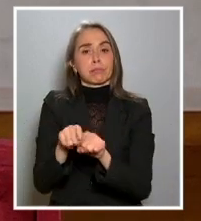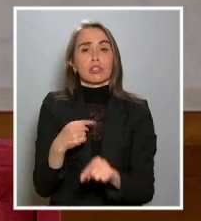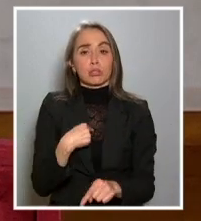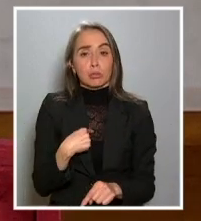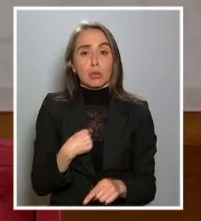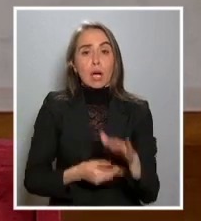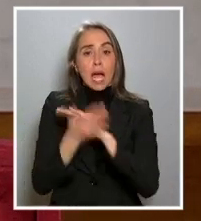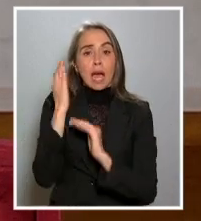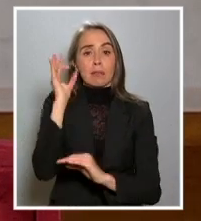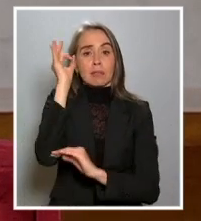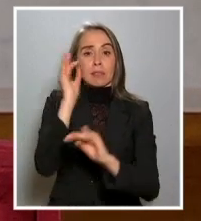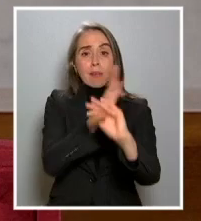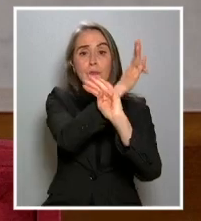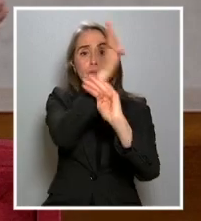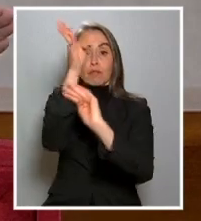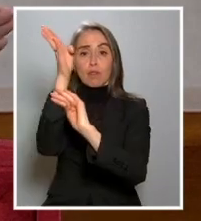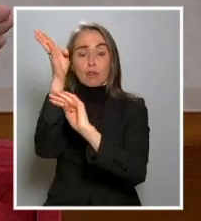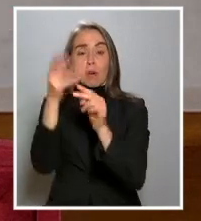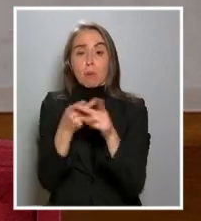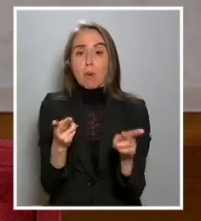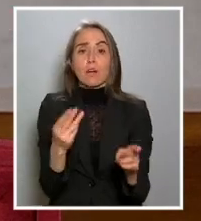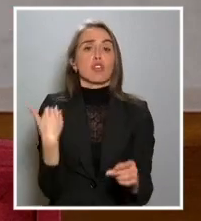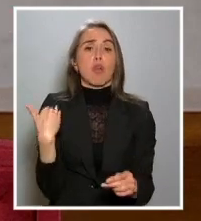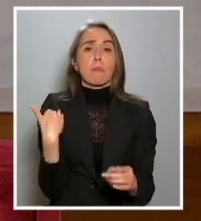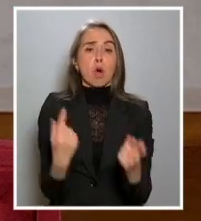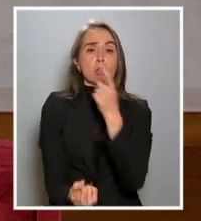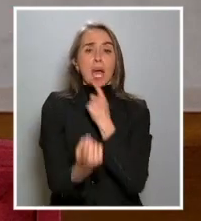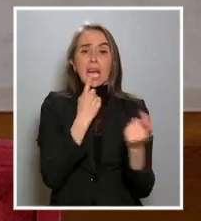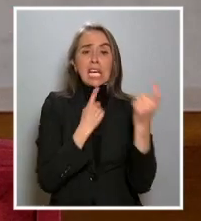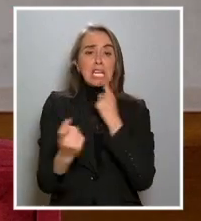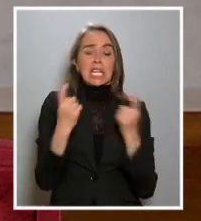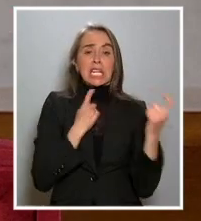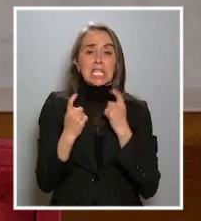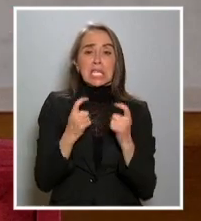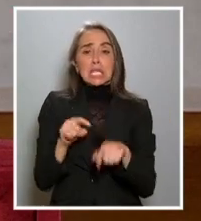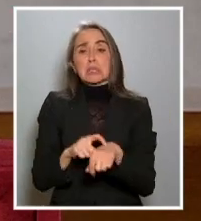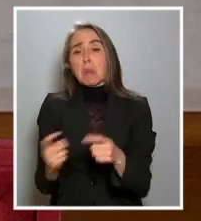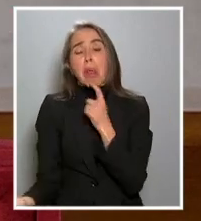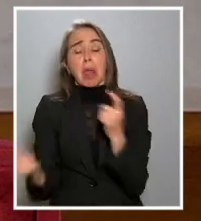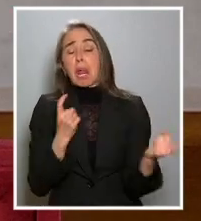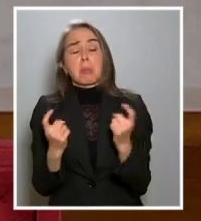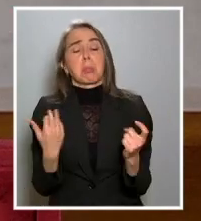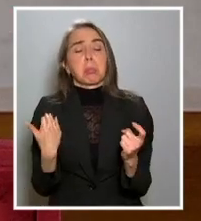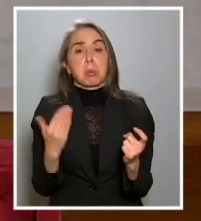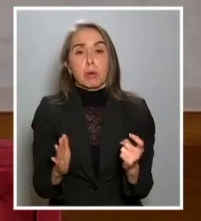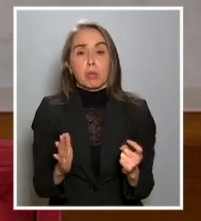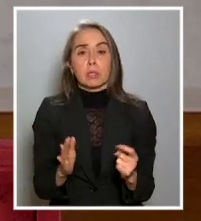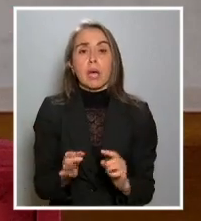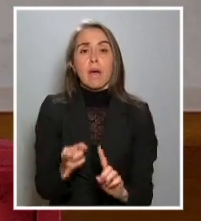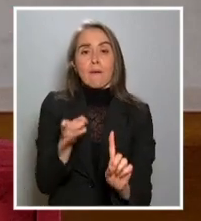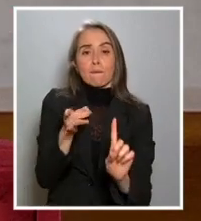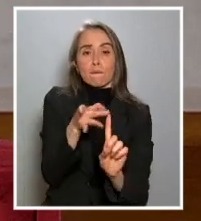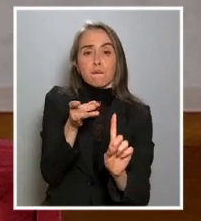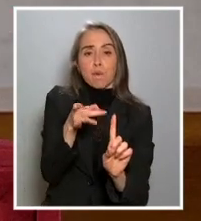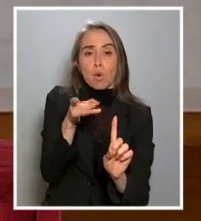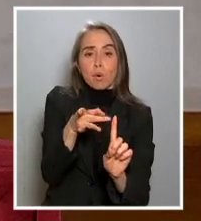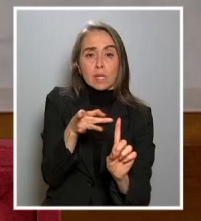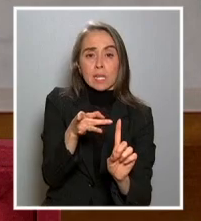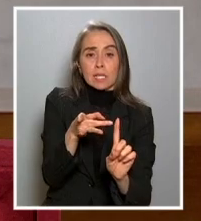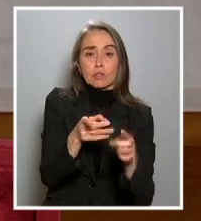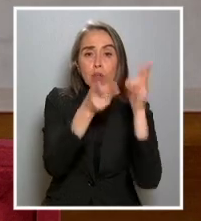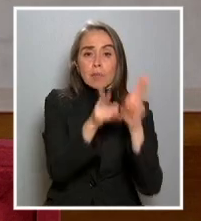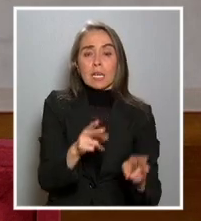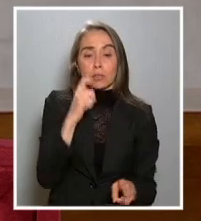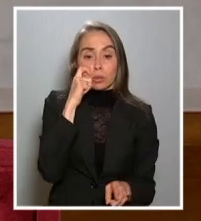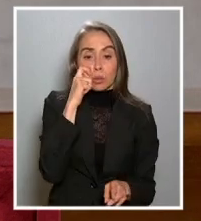en otros foros públicos, independiente de las críticas que uno pueda recibir en el momento, respecto de las vulneraciones a los